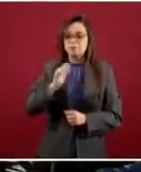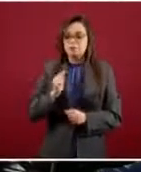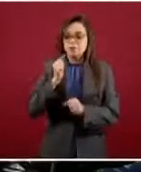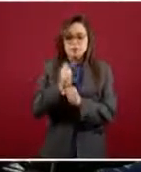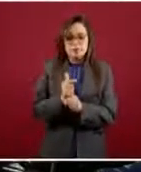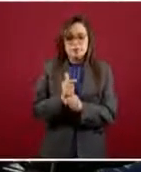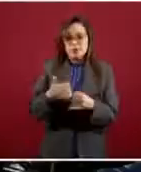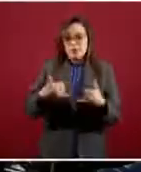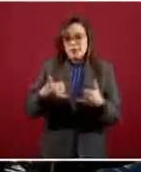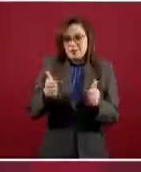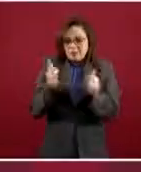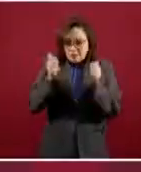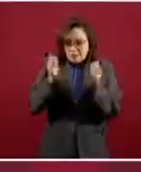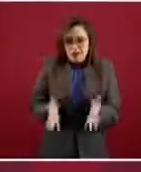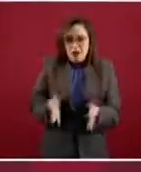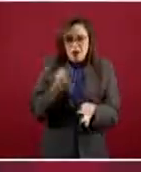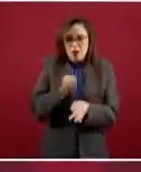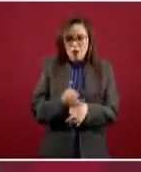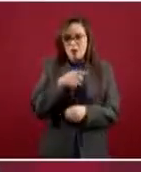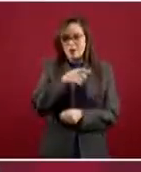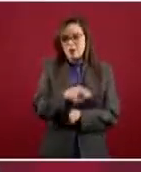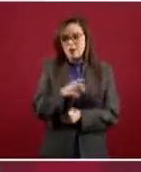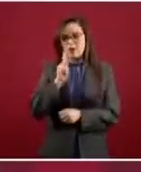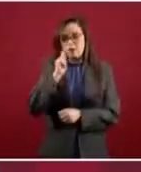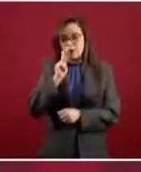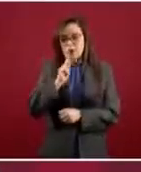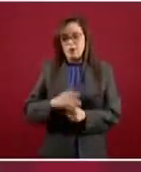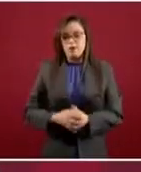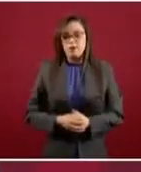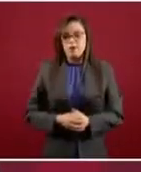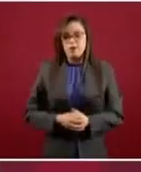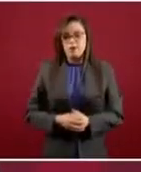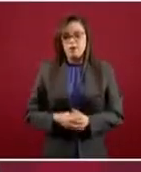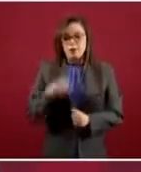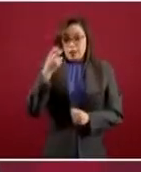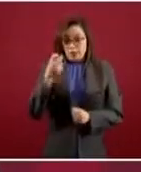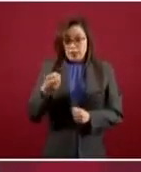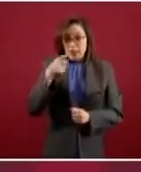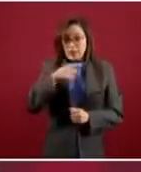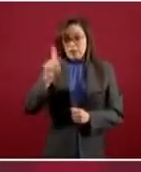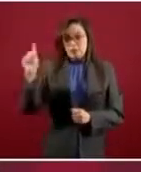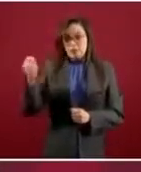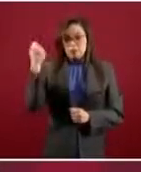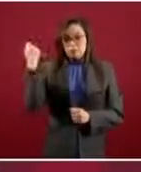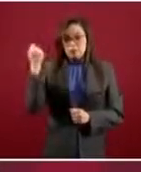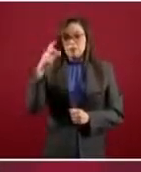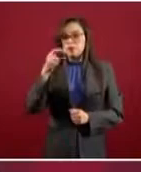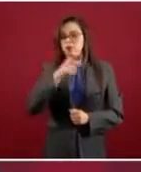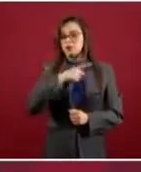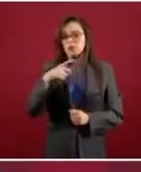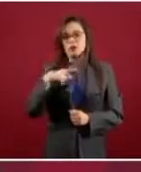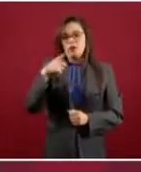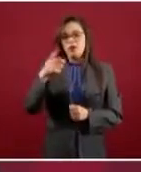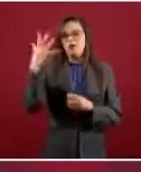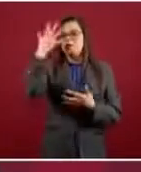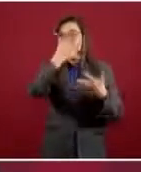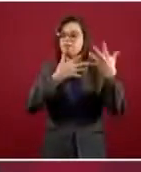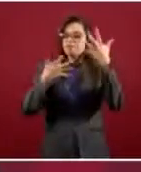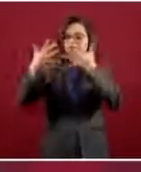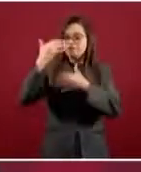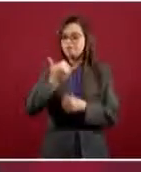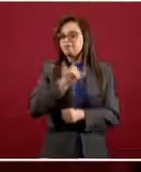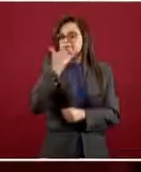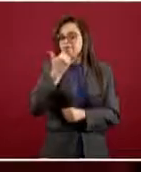ya. No debe confundirse esta tecnología con las llamadas pruebas